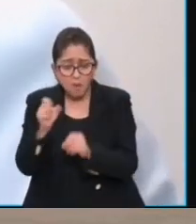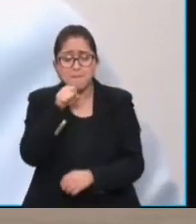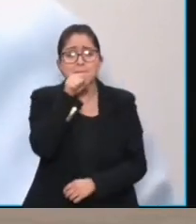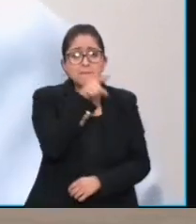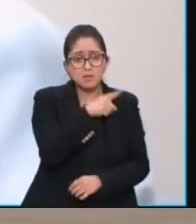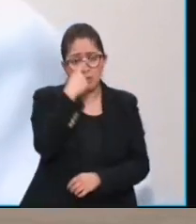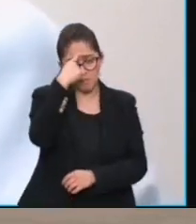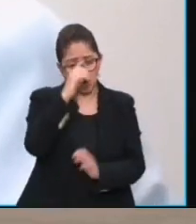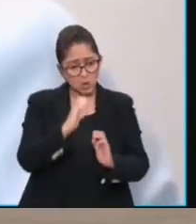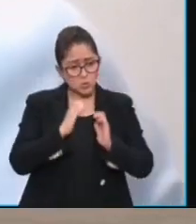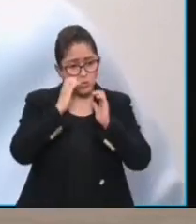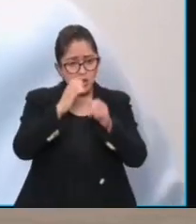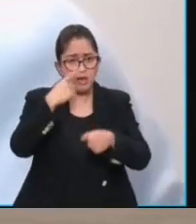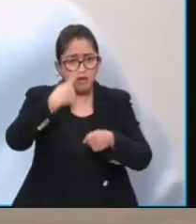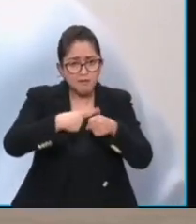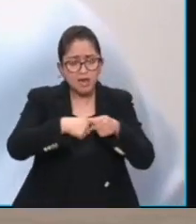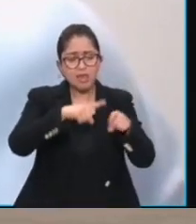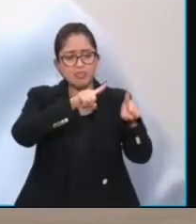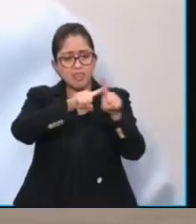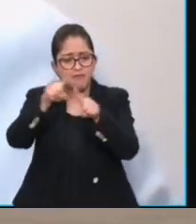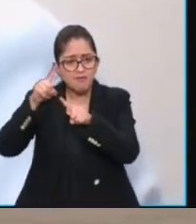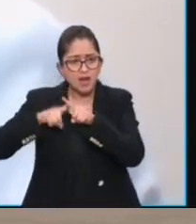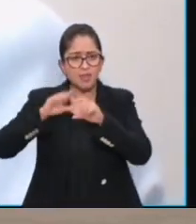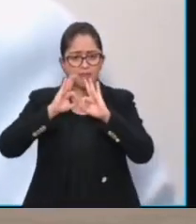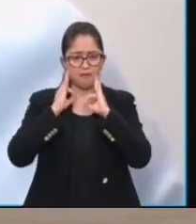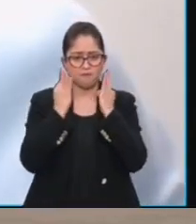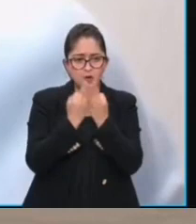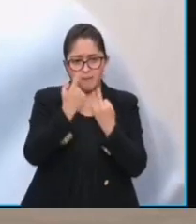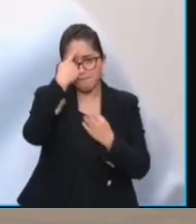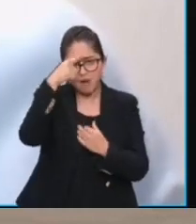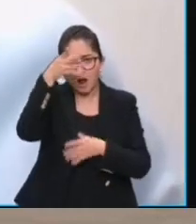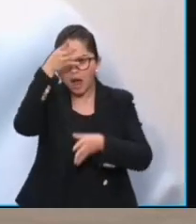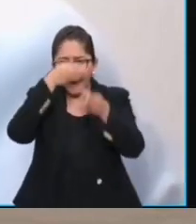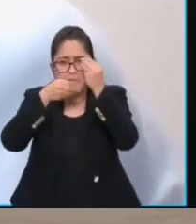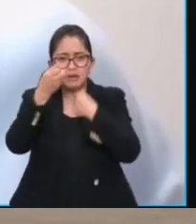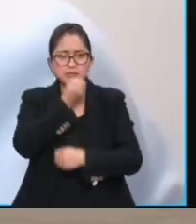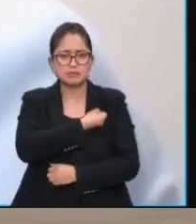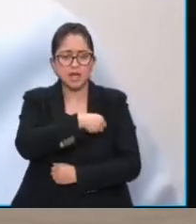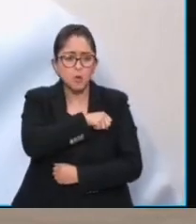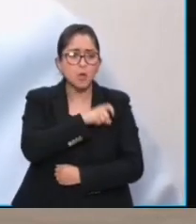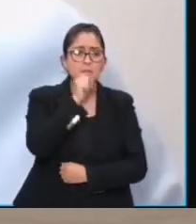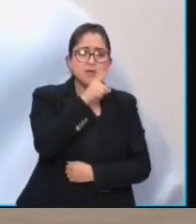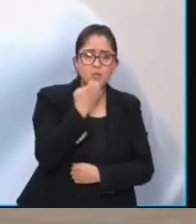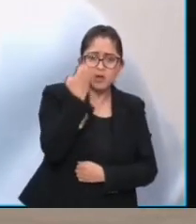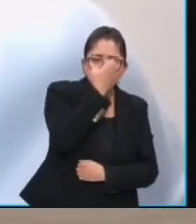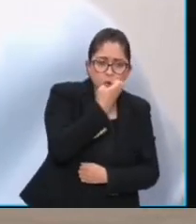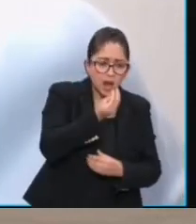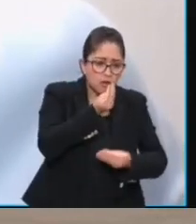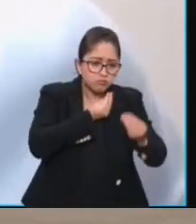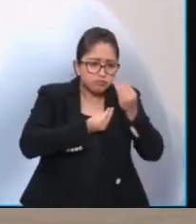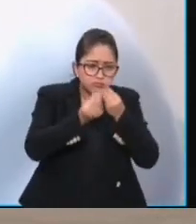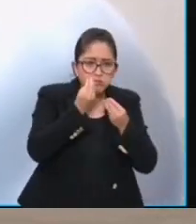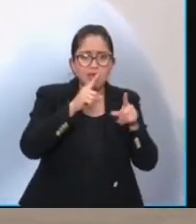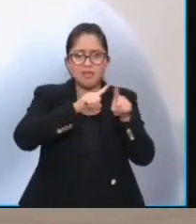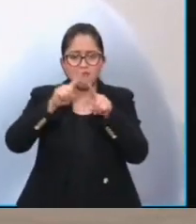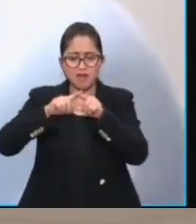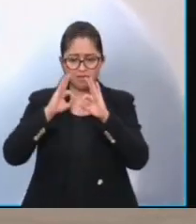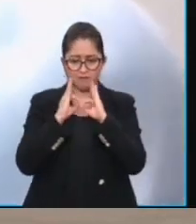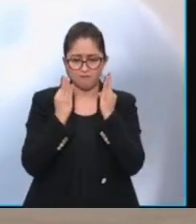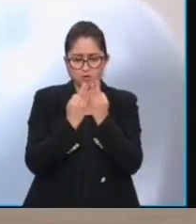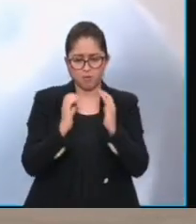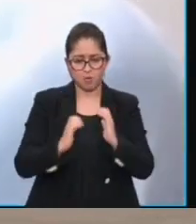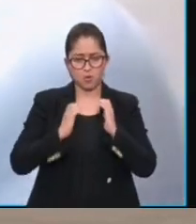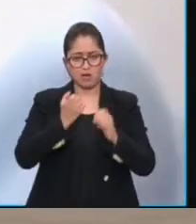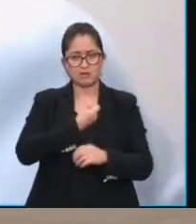de concientización e inserción de programas escolares de temas de nutrición, hábitos de salud, salud sexual y reproductiva.